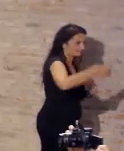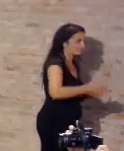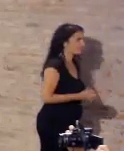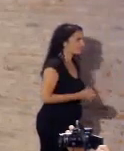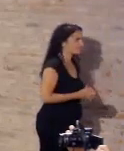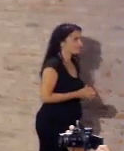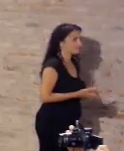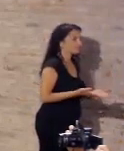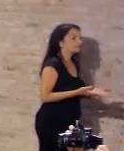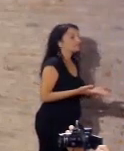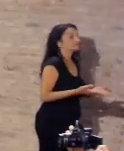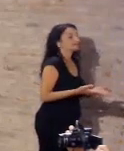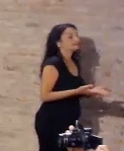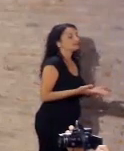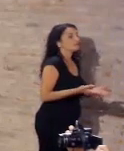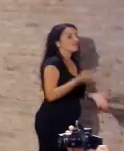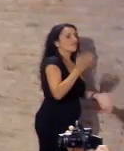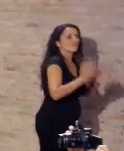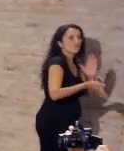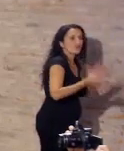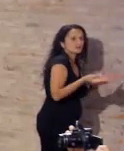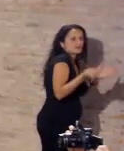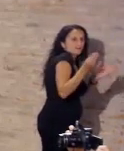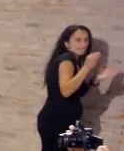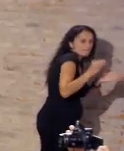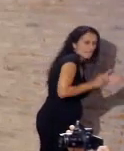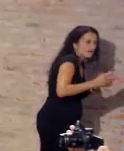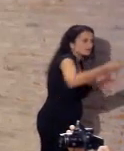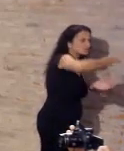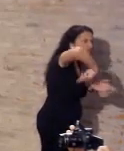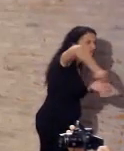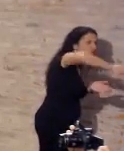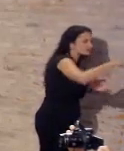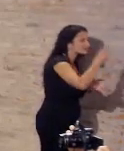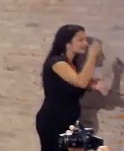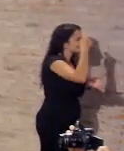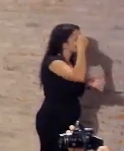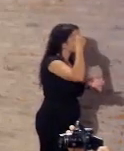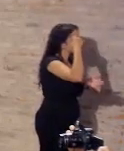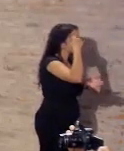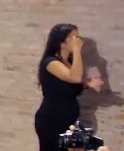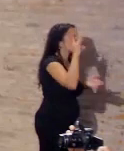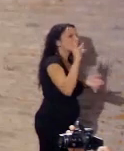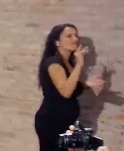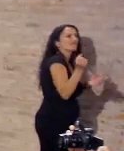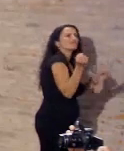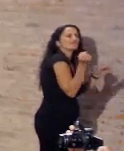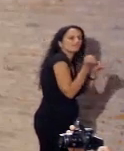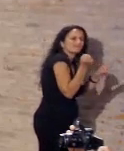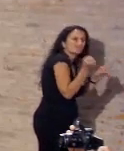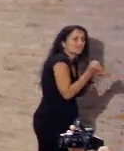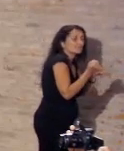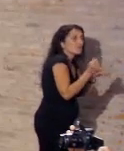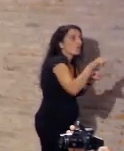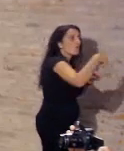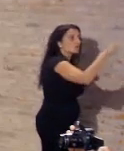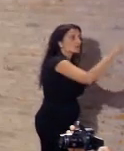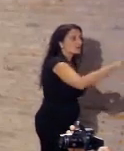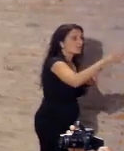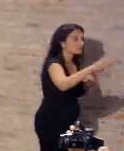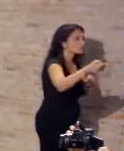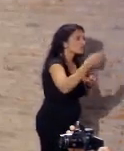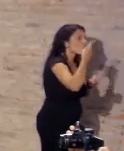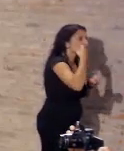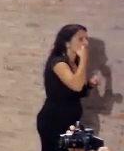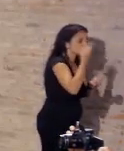más que nos cuesta hablar que que a ver cuesta que lo puedan tomar otres que no